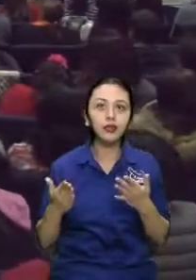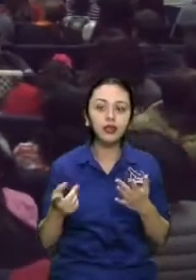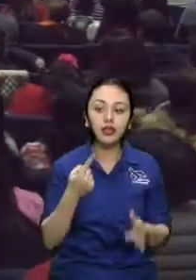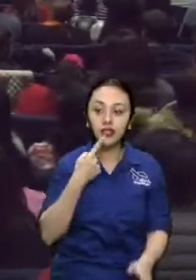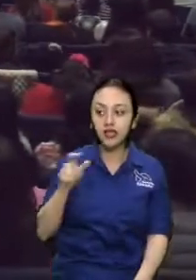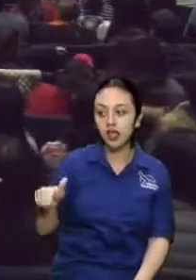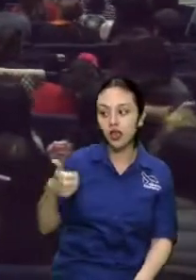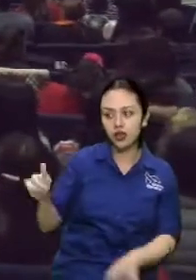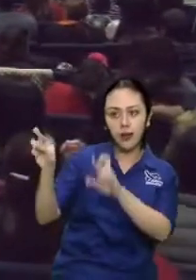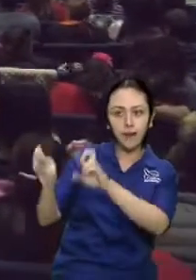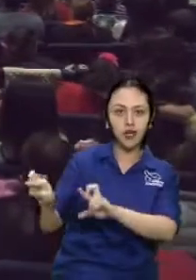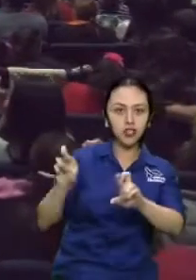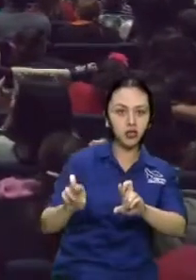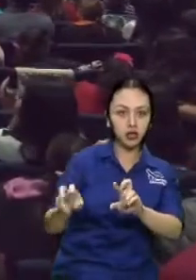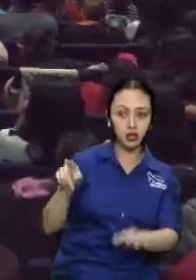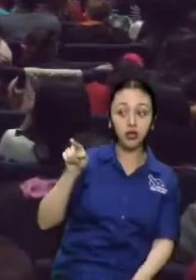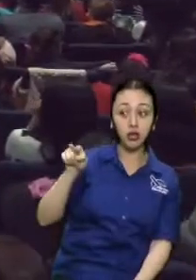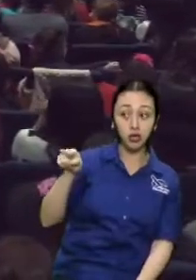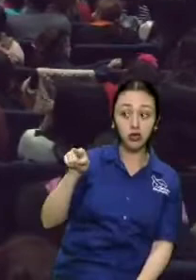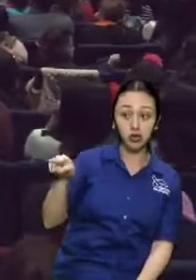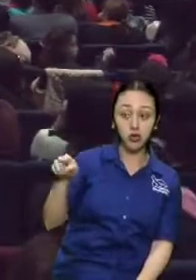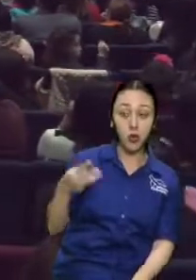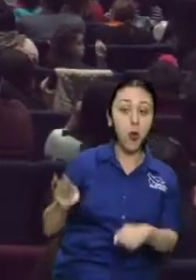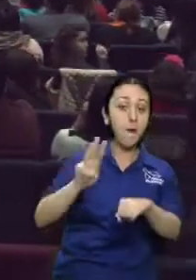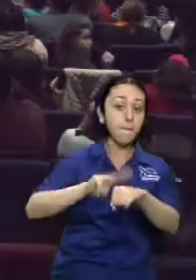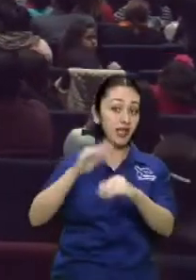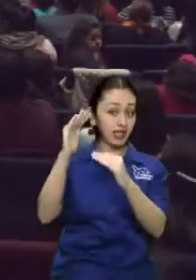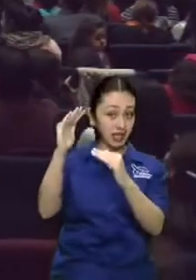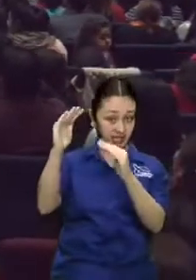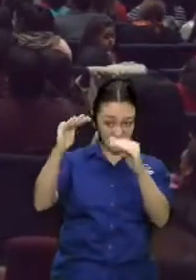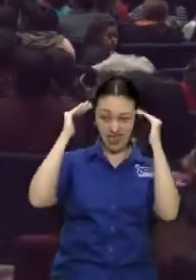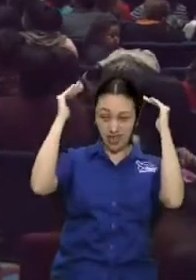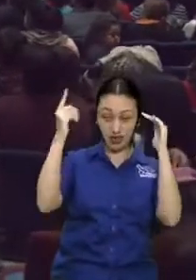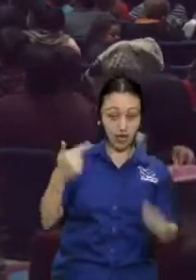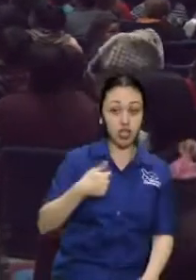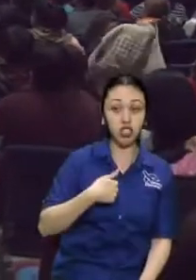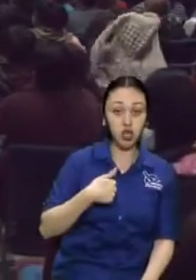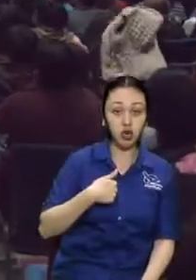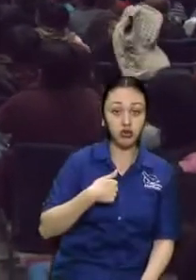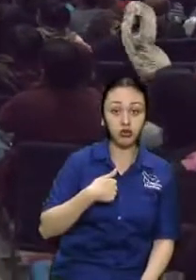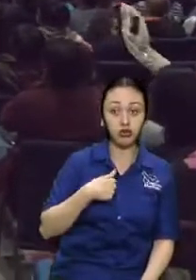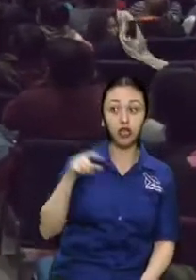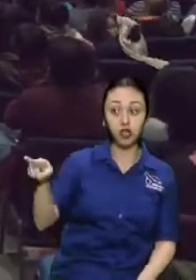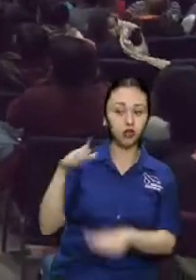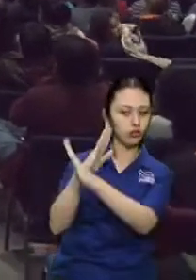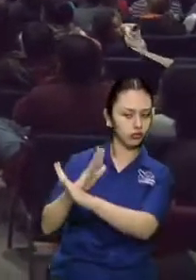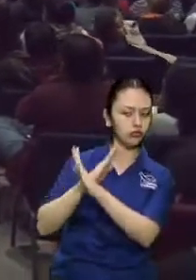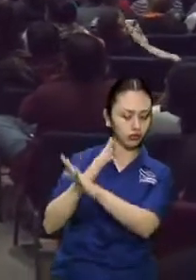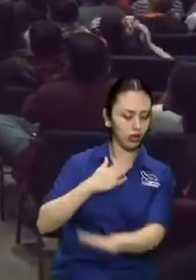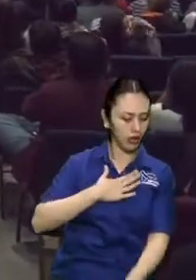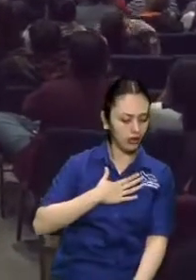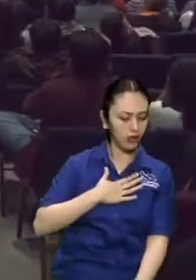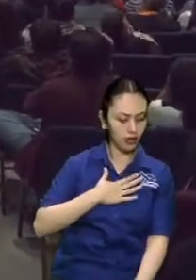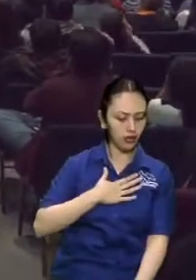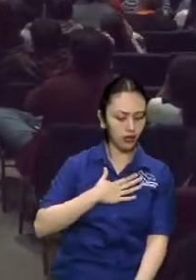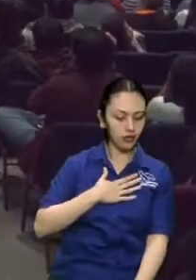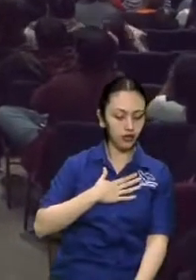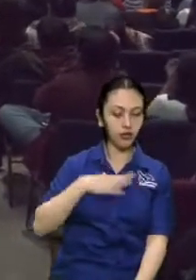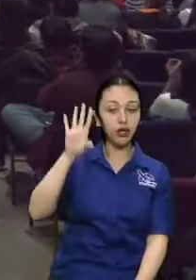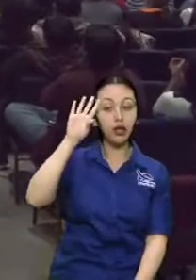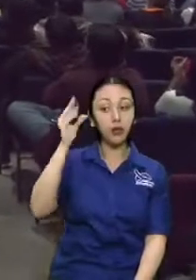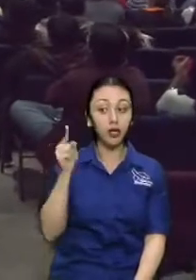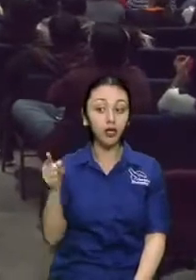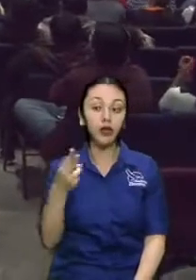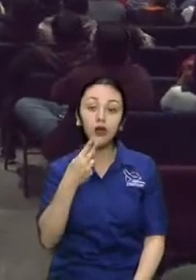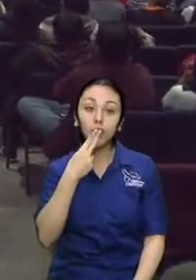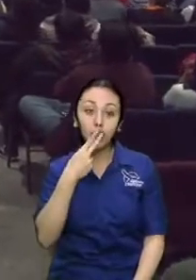Abinadab, bueno, vos Abinadab, como vos sos mi hermano mayor, defendeme este grandote. Se supone que eso es lo que hacen los hermanos mayores en el